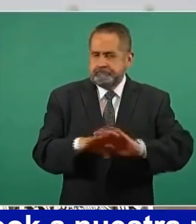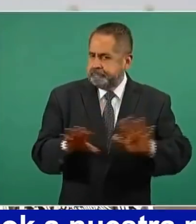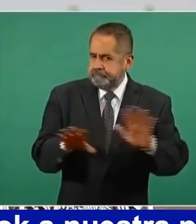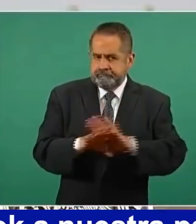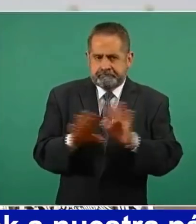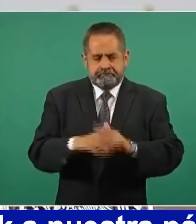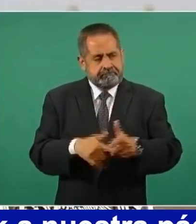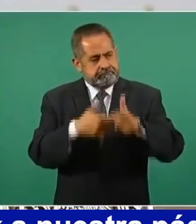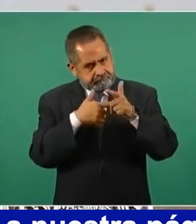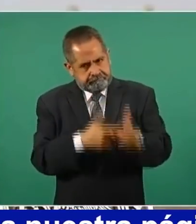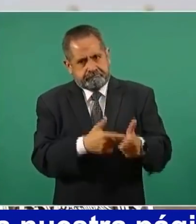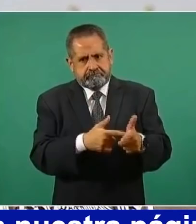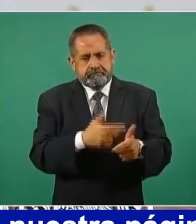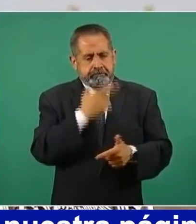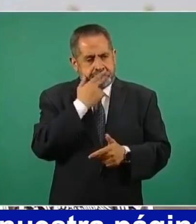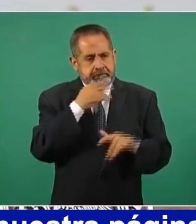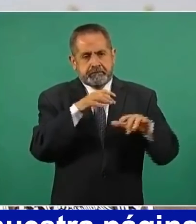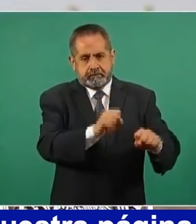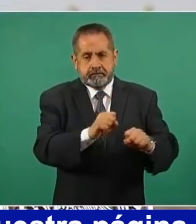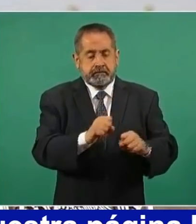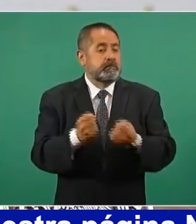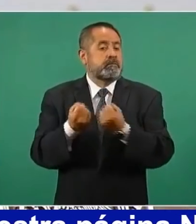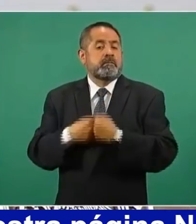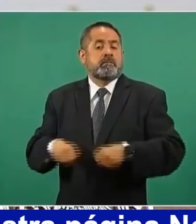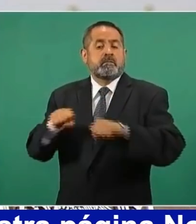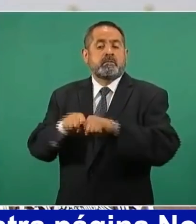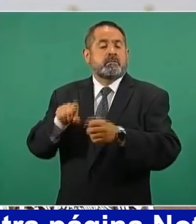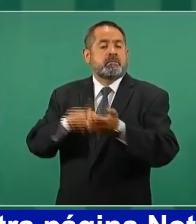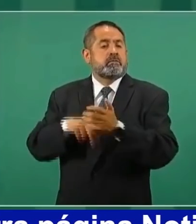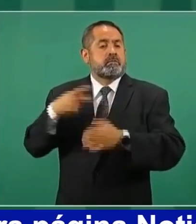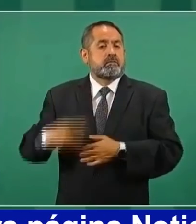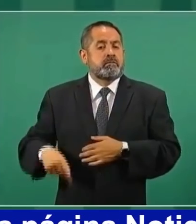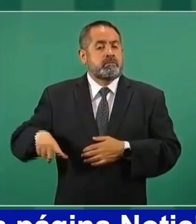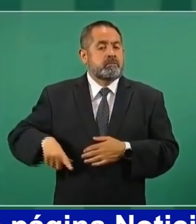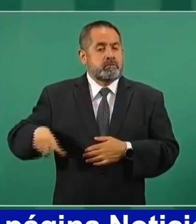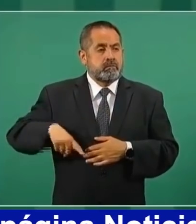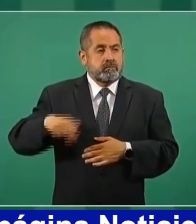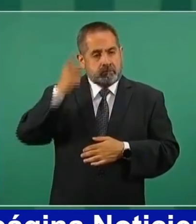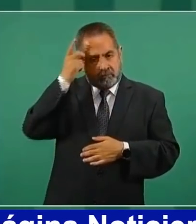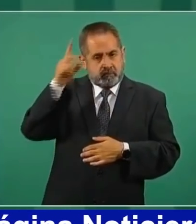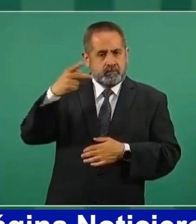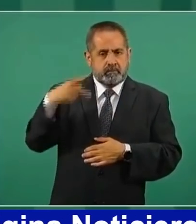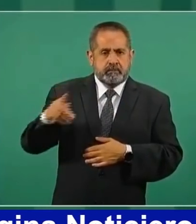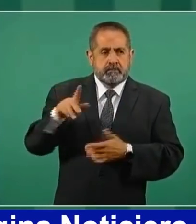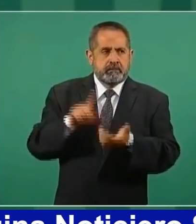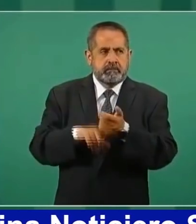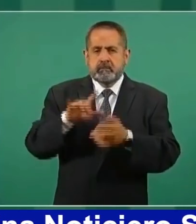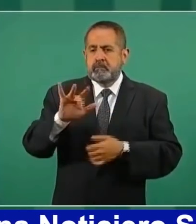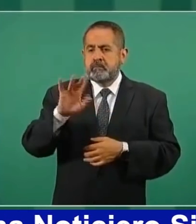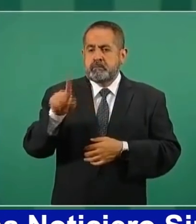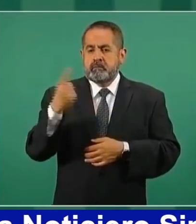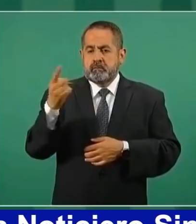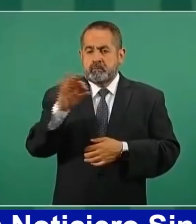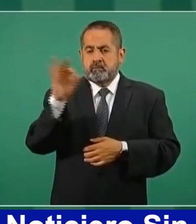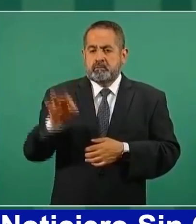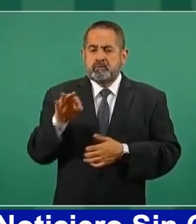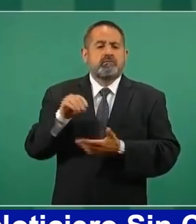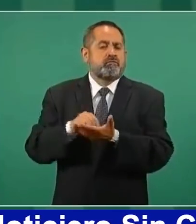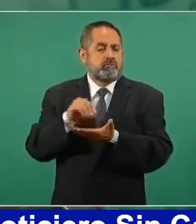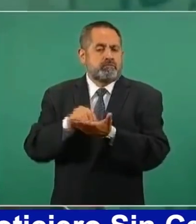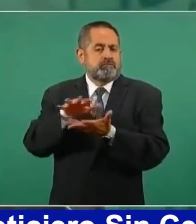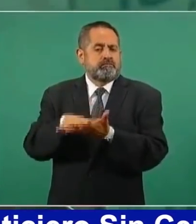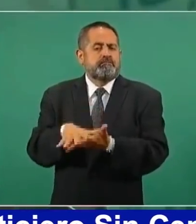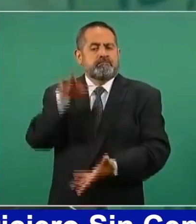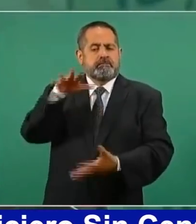la empresa, las acciones que son del Estado. Va a seguir teniendo mayoría